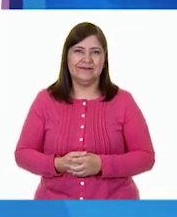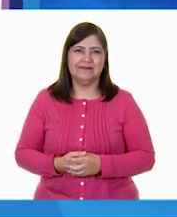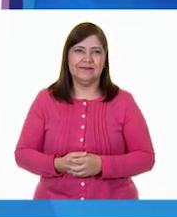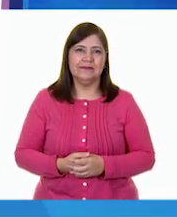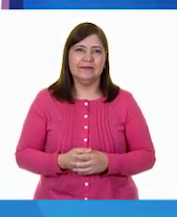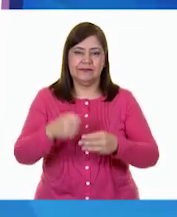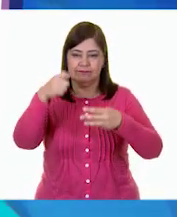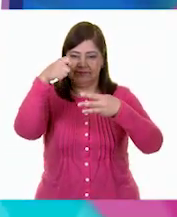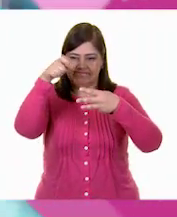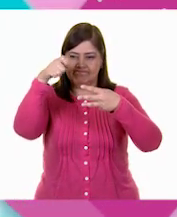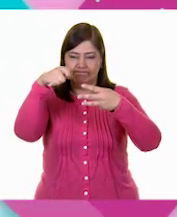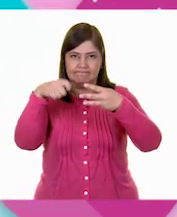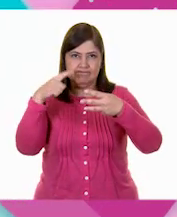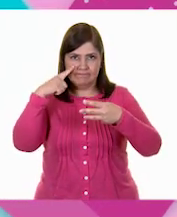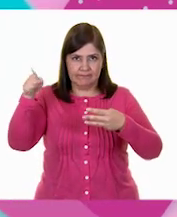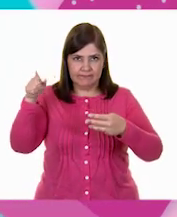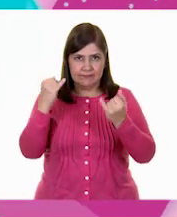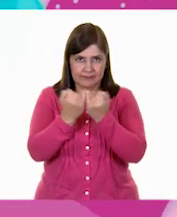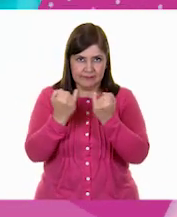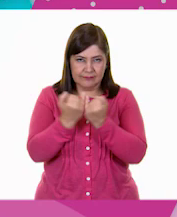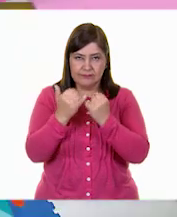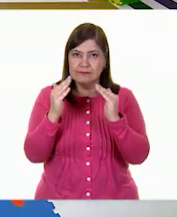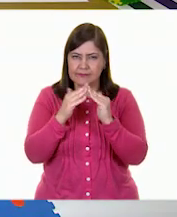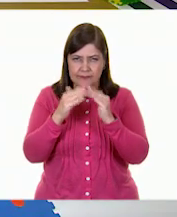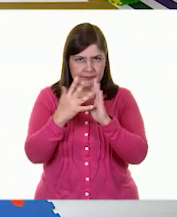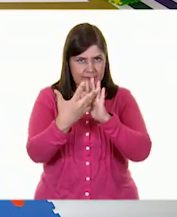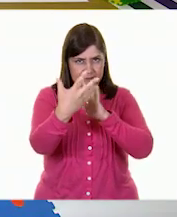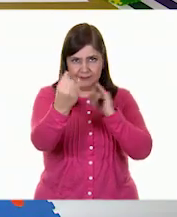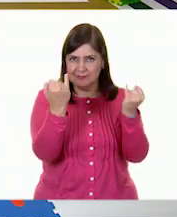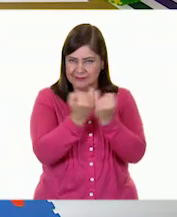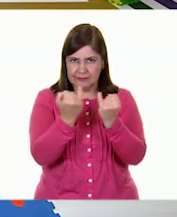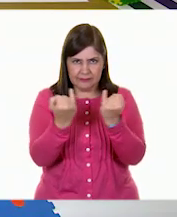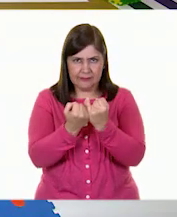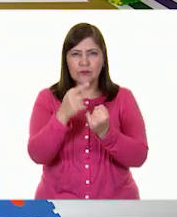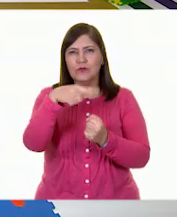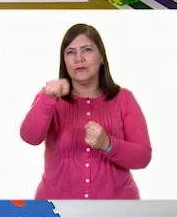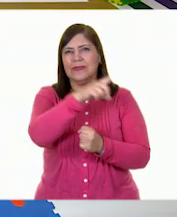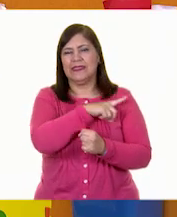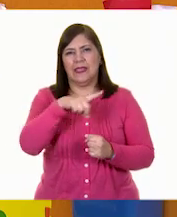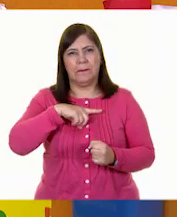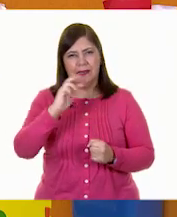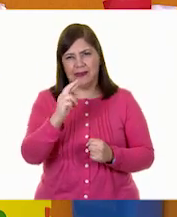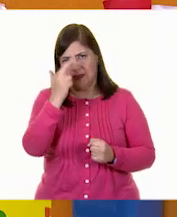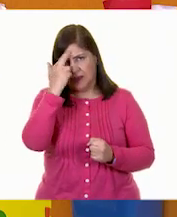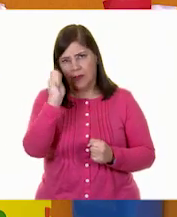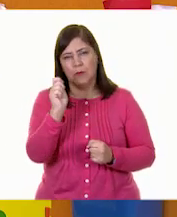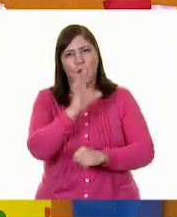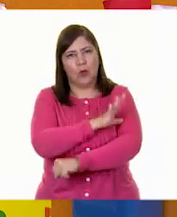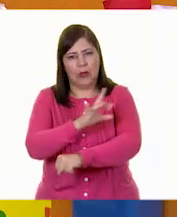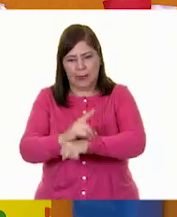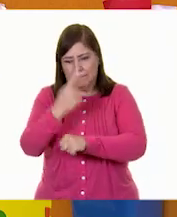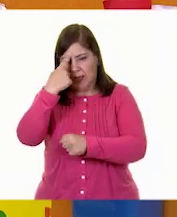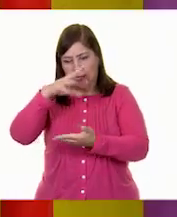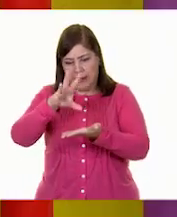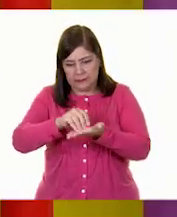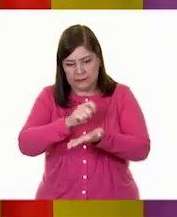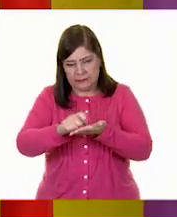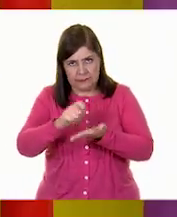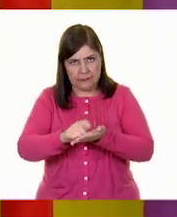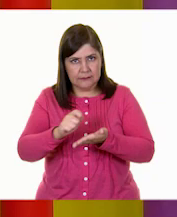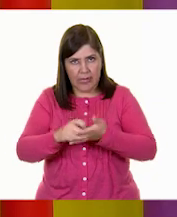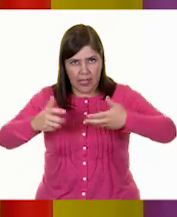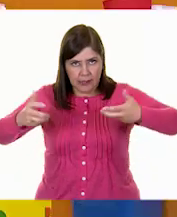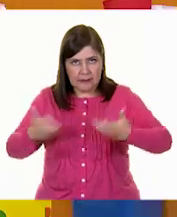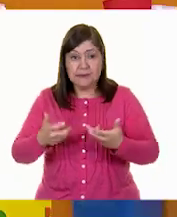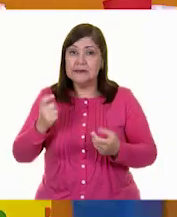Y colocamos palomitas. Exacto. Allá en casita, hagan lo mismo. Y recuerden ser muy honestos al escribirlo. ¿Sale?